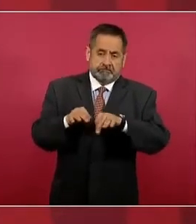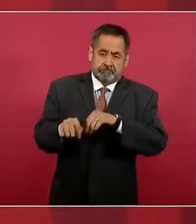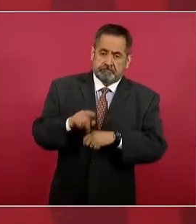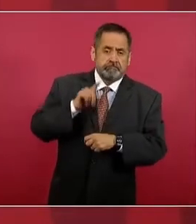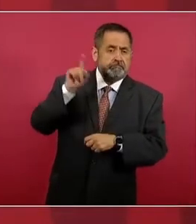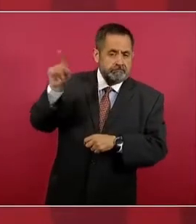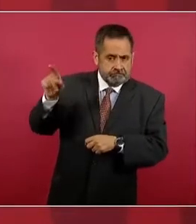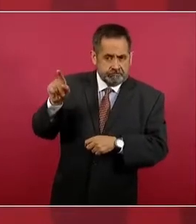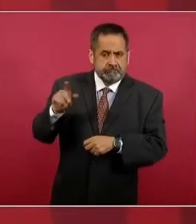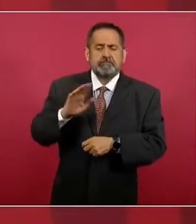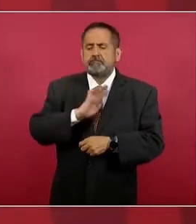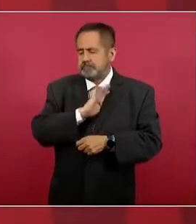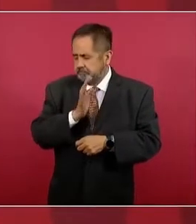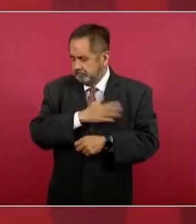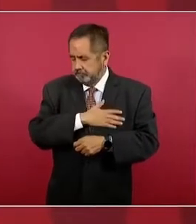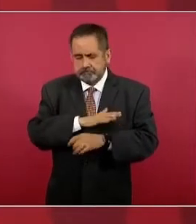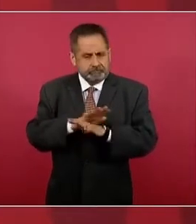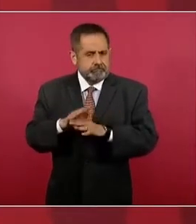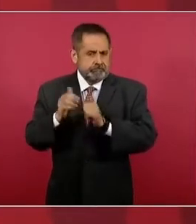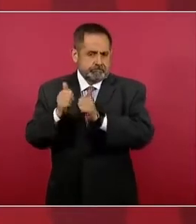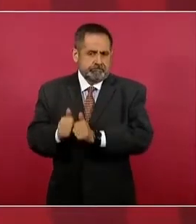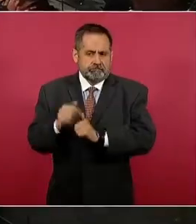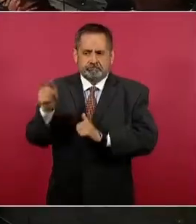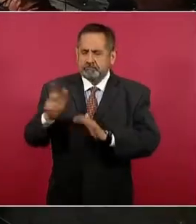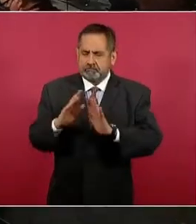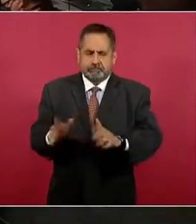ya está en España. Esa es la información que tengo.